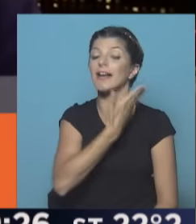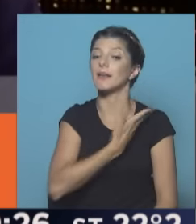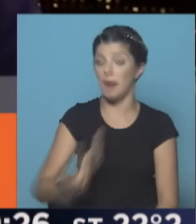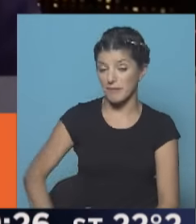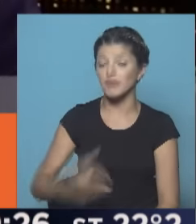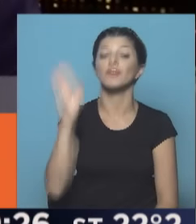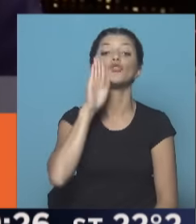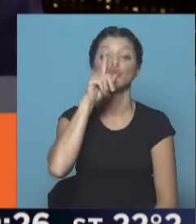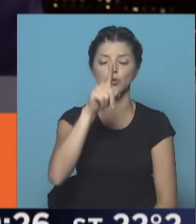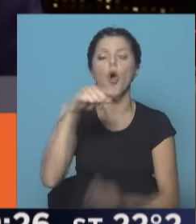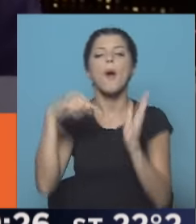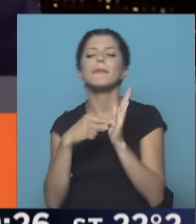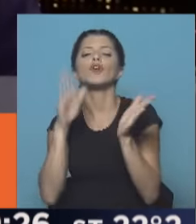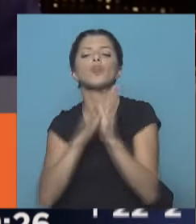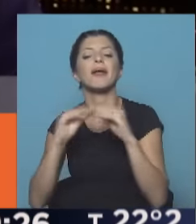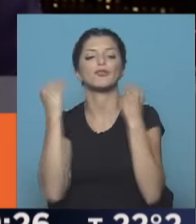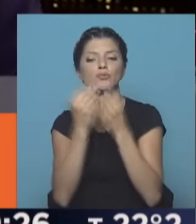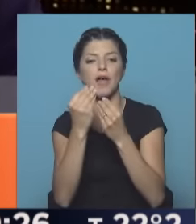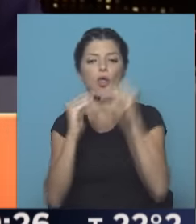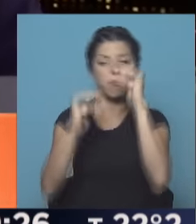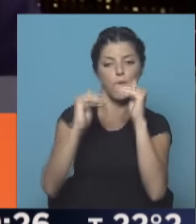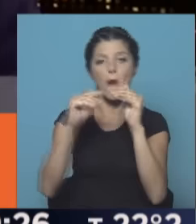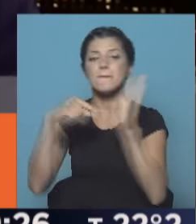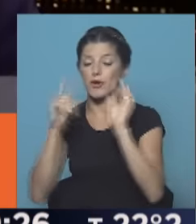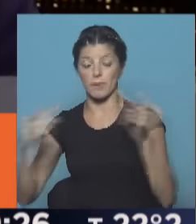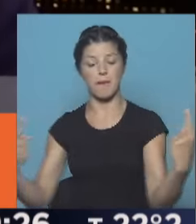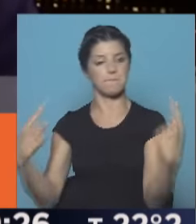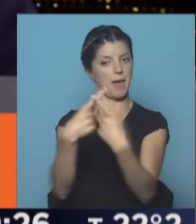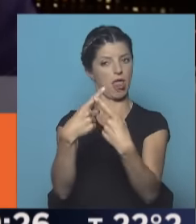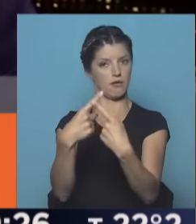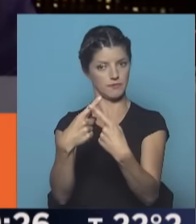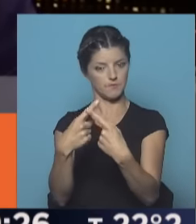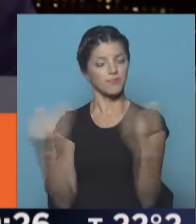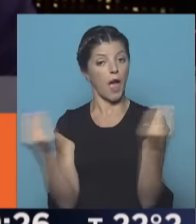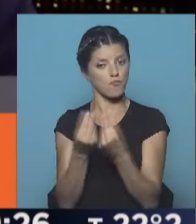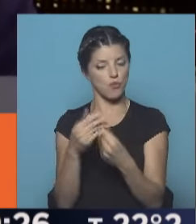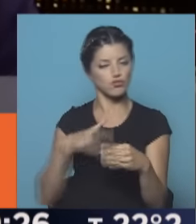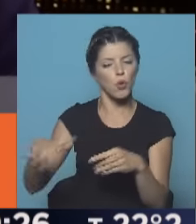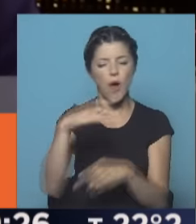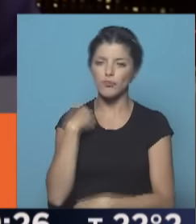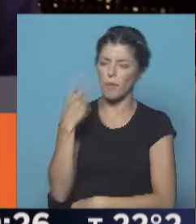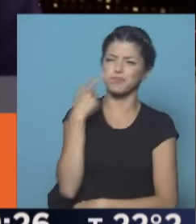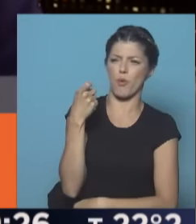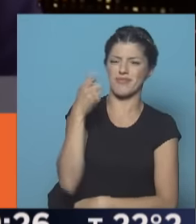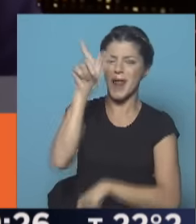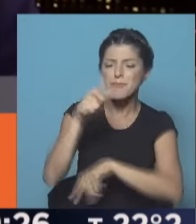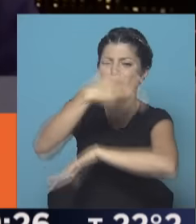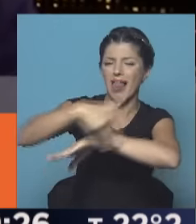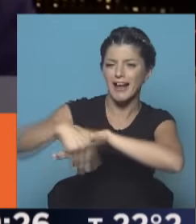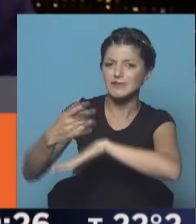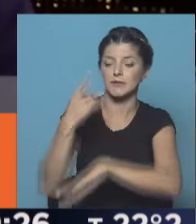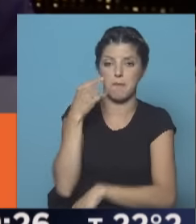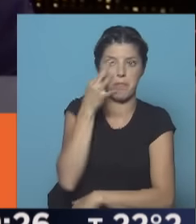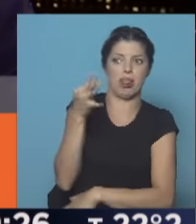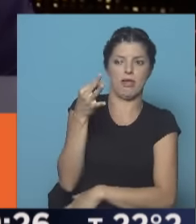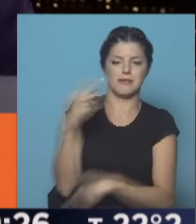posible resultado, sino también por la confrontación. Hay un clima de confrontación que se percibe en la gente, se percibe en las calles y se percibe